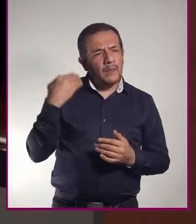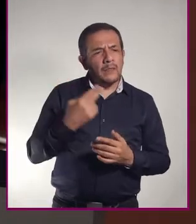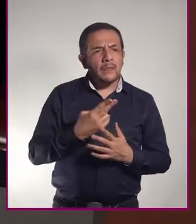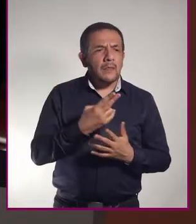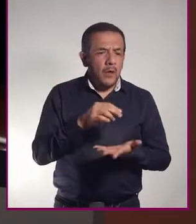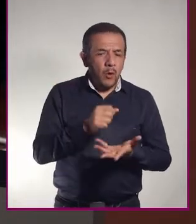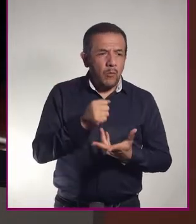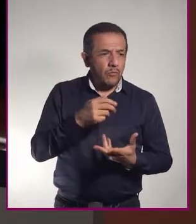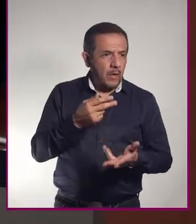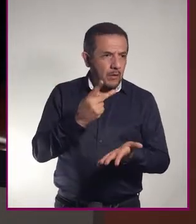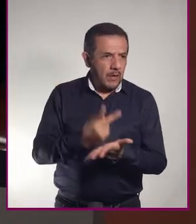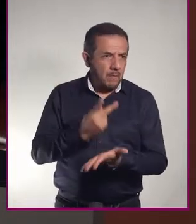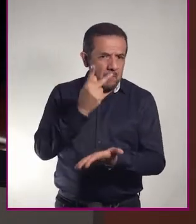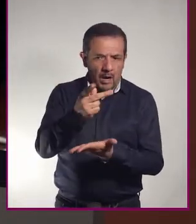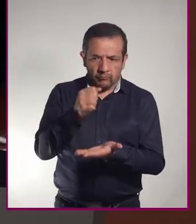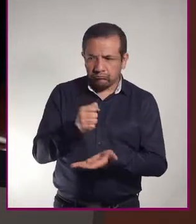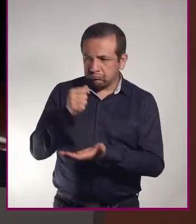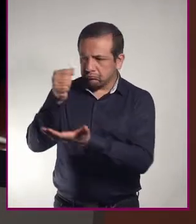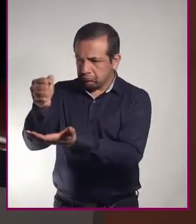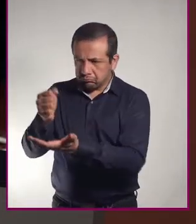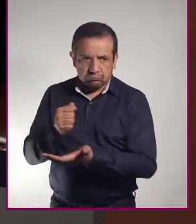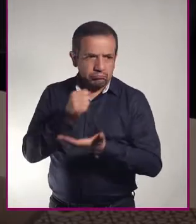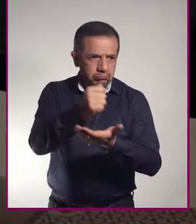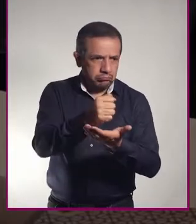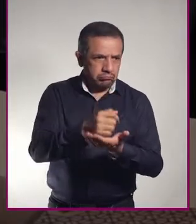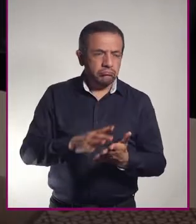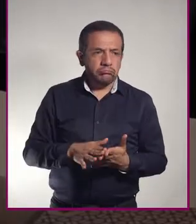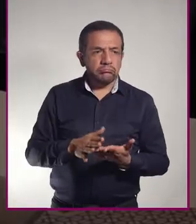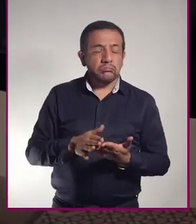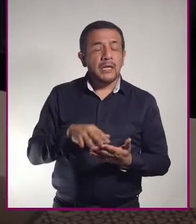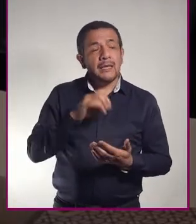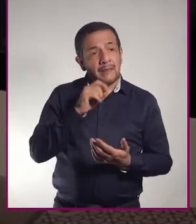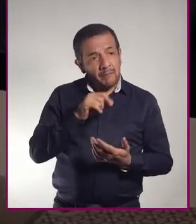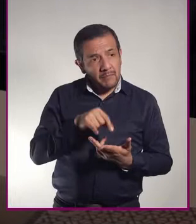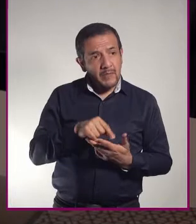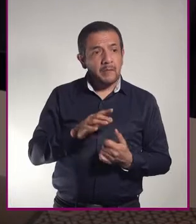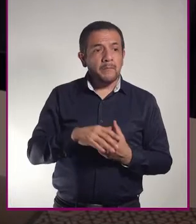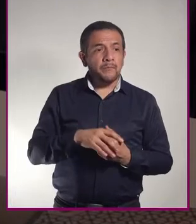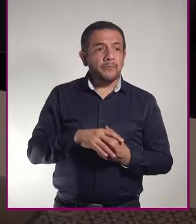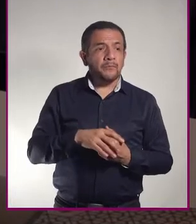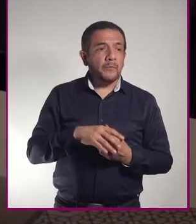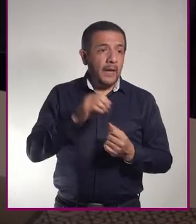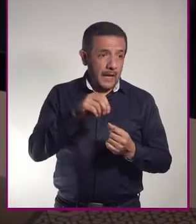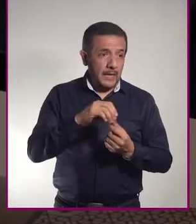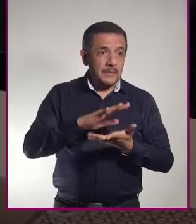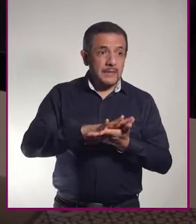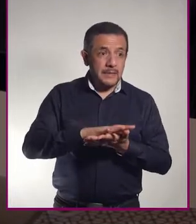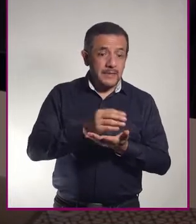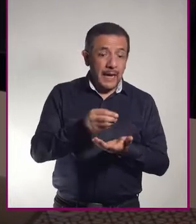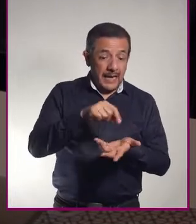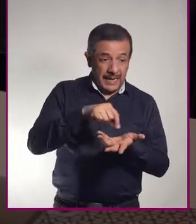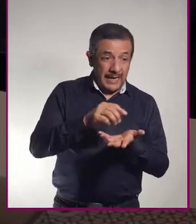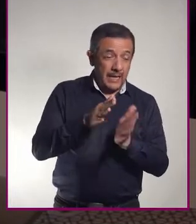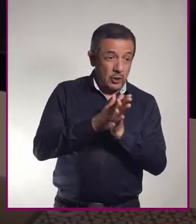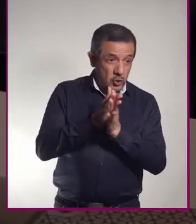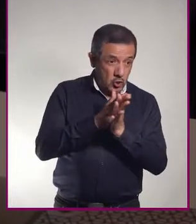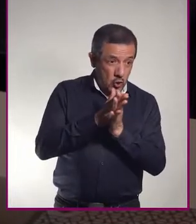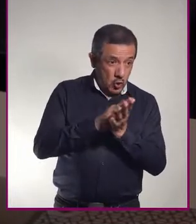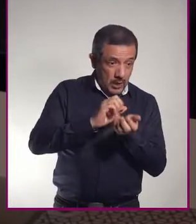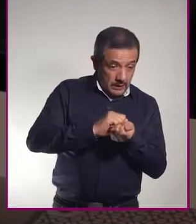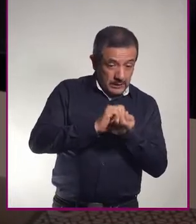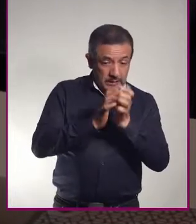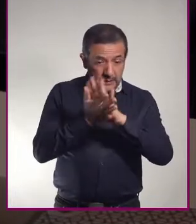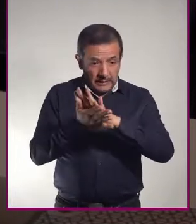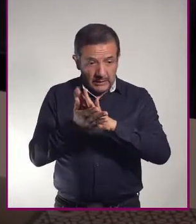pago, de una forma de traslado de bienes. Y su conversión a una bebida como el chocolate